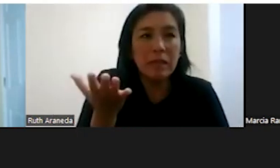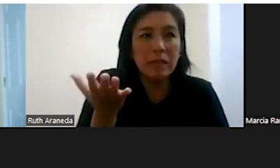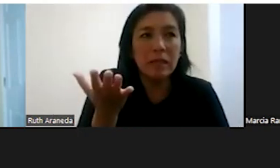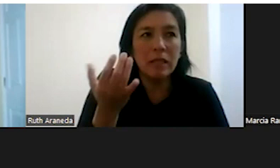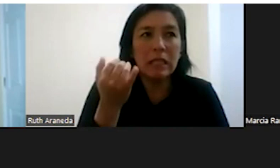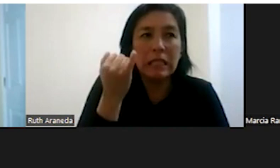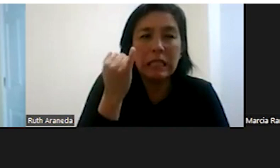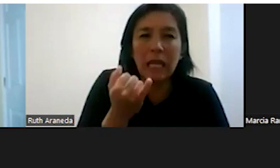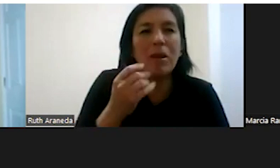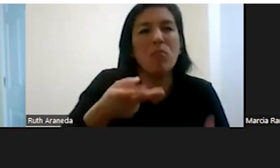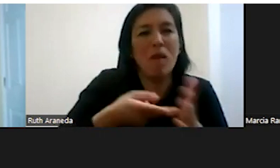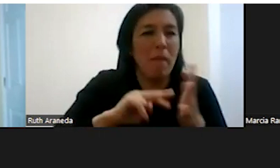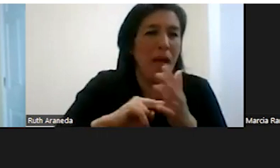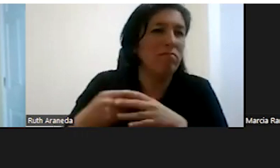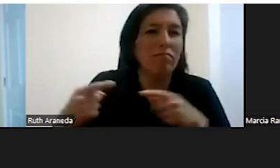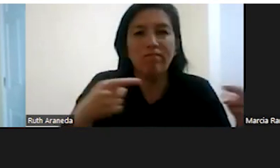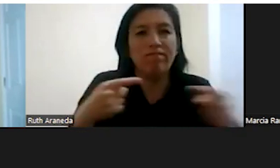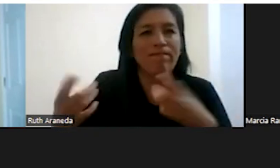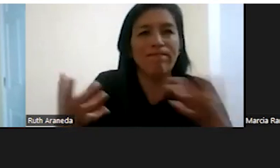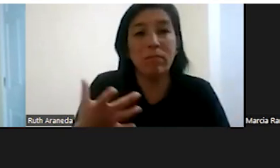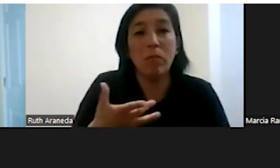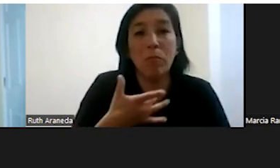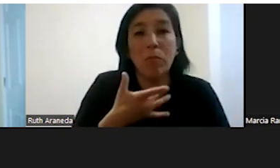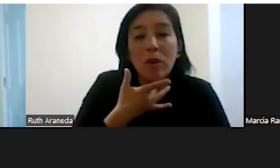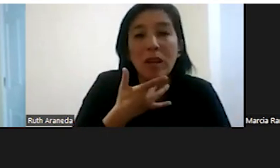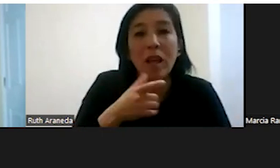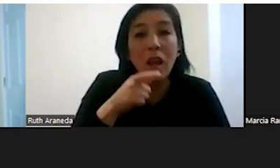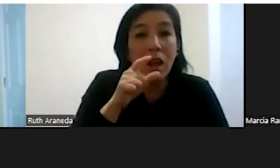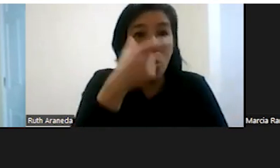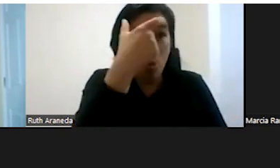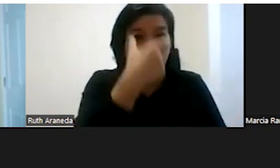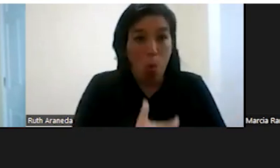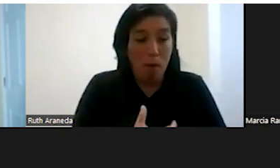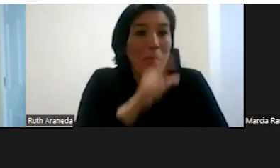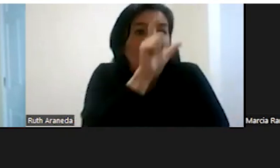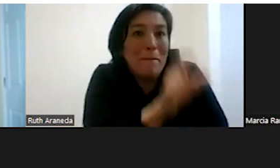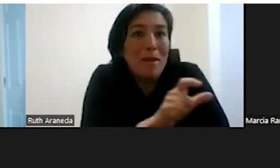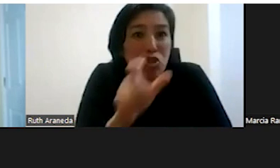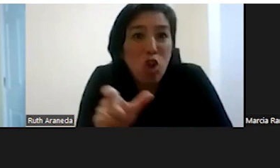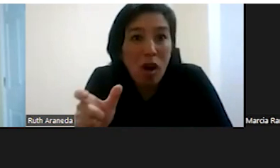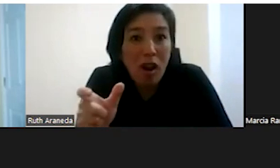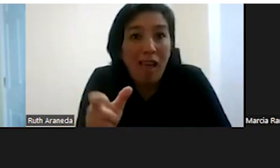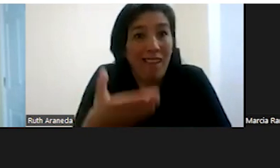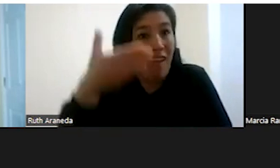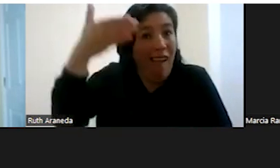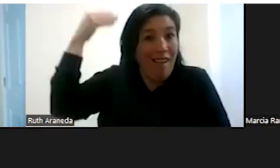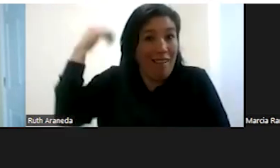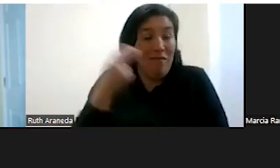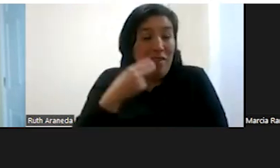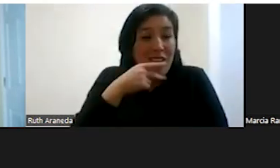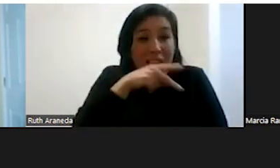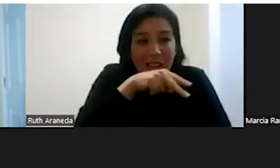siempre es muy polémico, porque se están sacando los cuerpos de personas, las personas que habitaban en esos